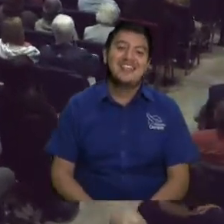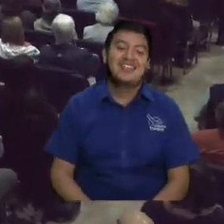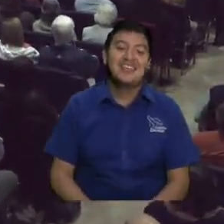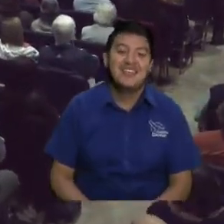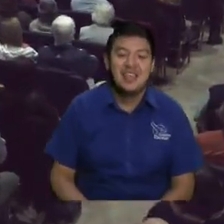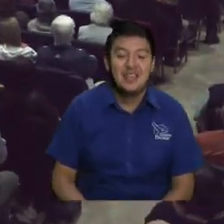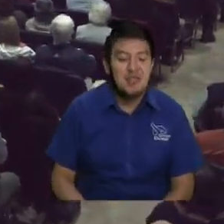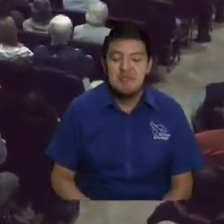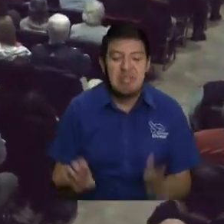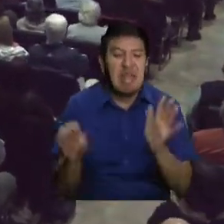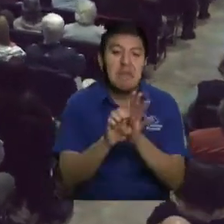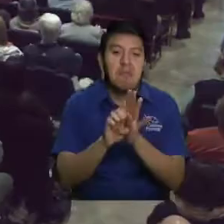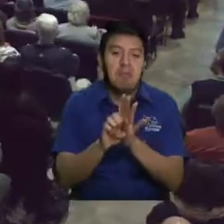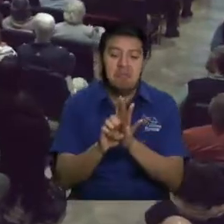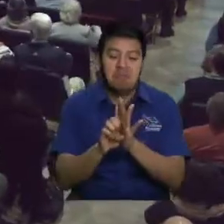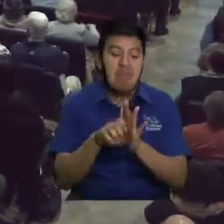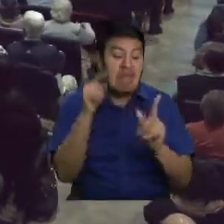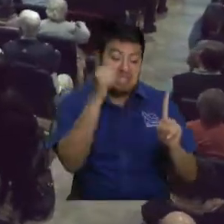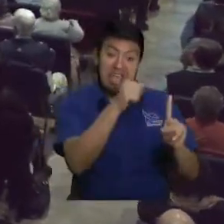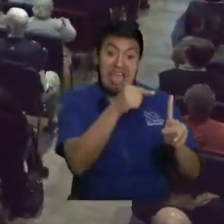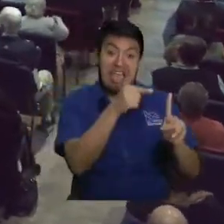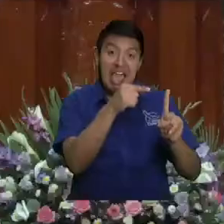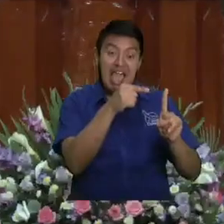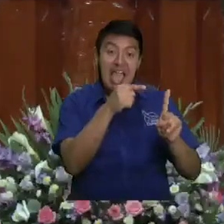Y le llevan el desayuno a la cama.